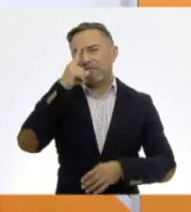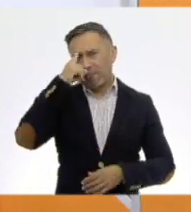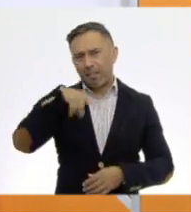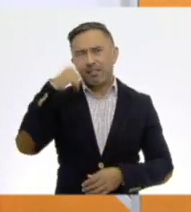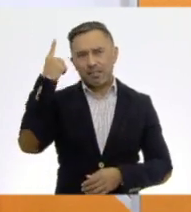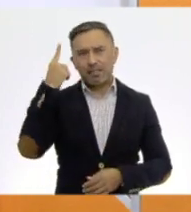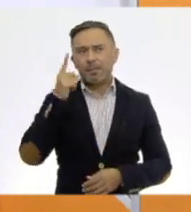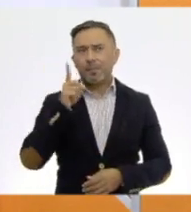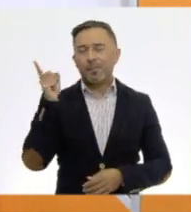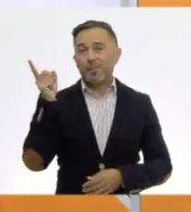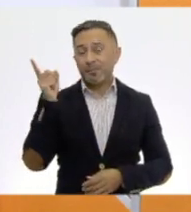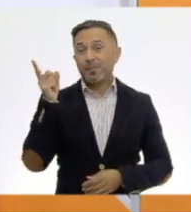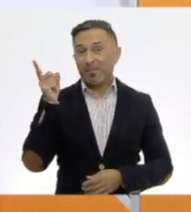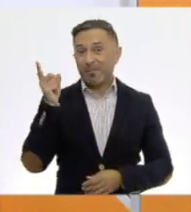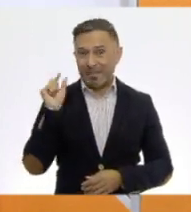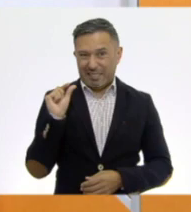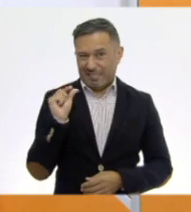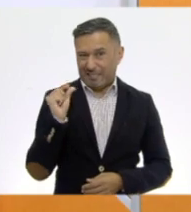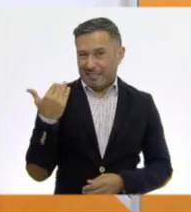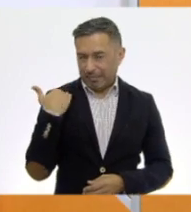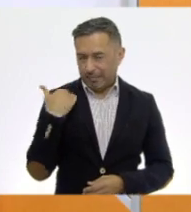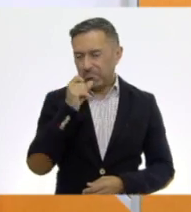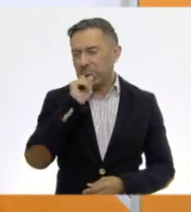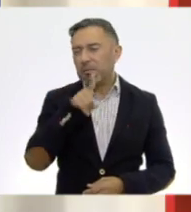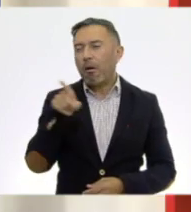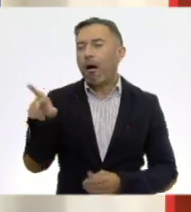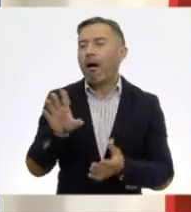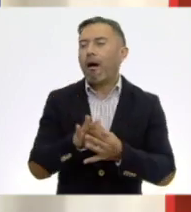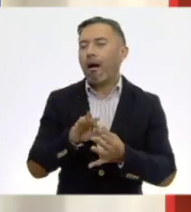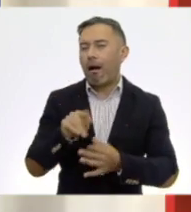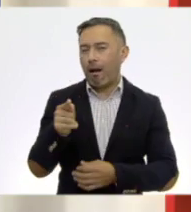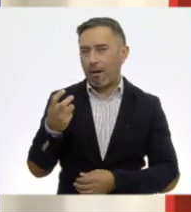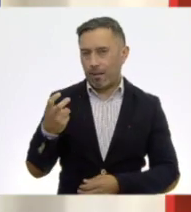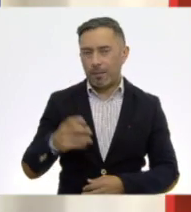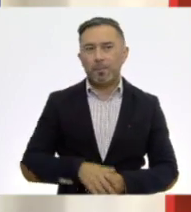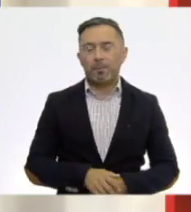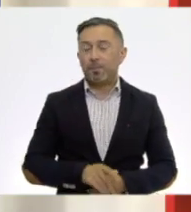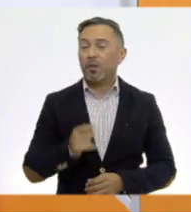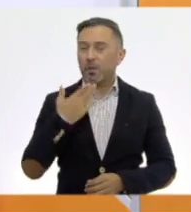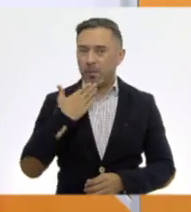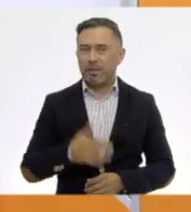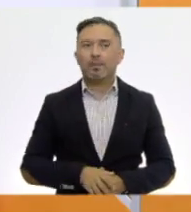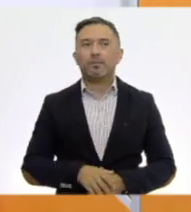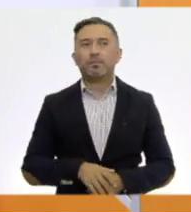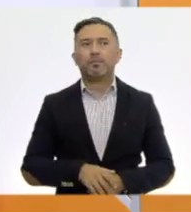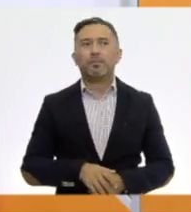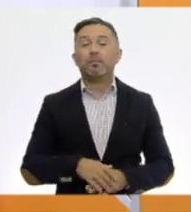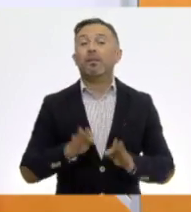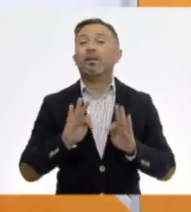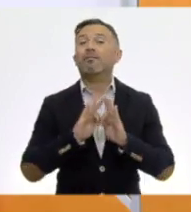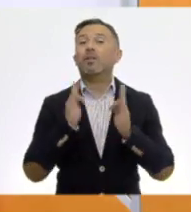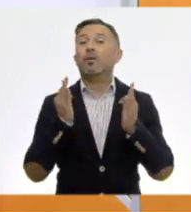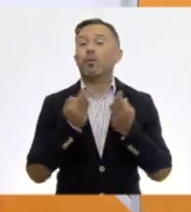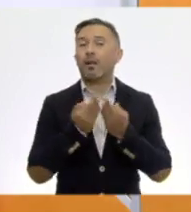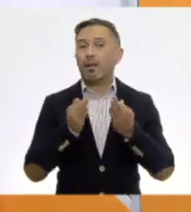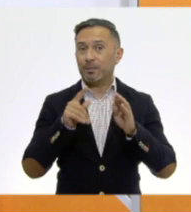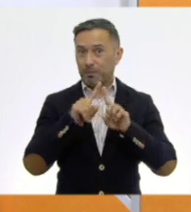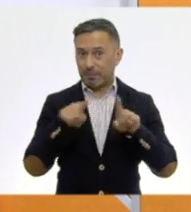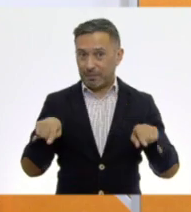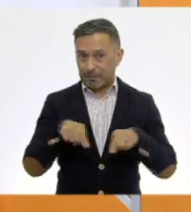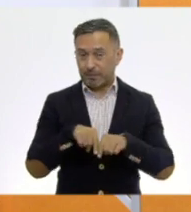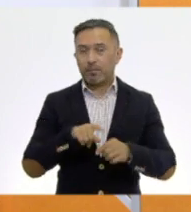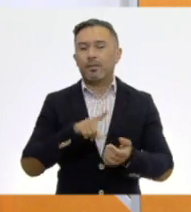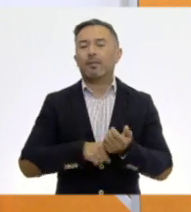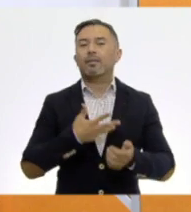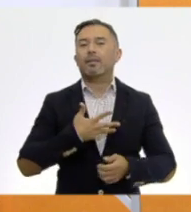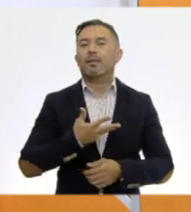le tienen. Y hace rato también ya me la habían dicho. Muy bien. Entonces, esta figura geométrica tiene